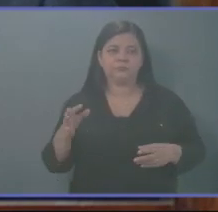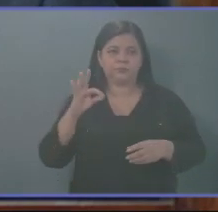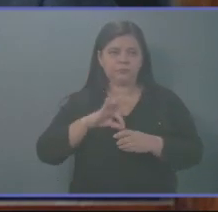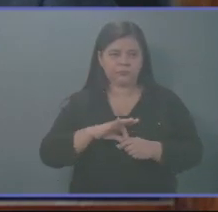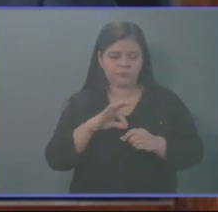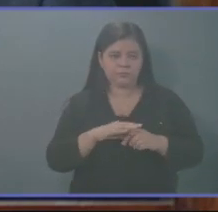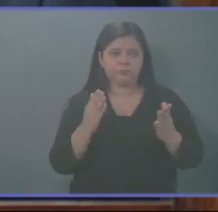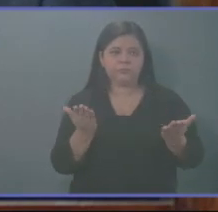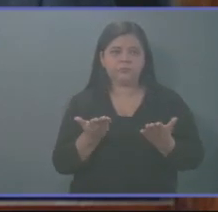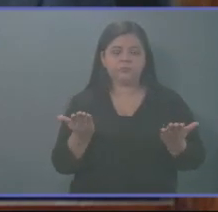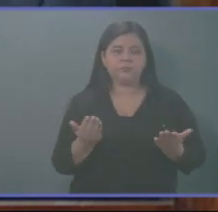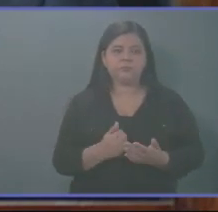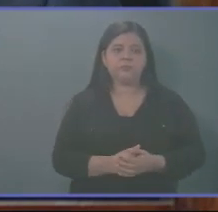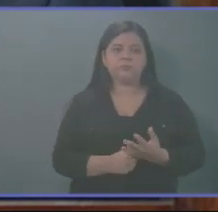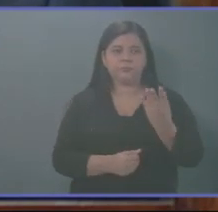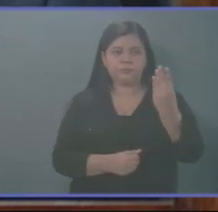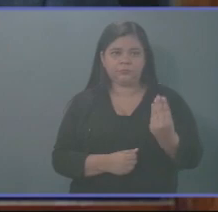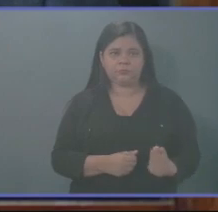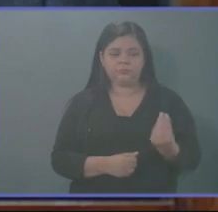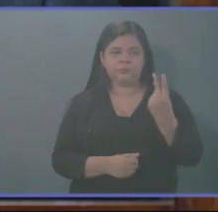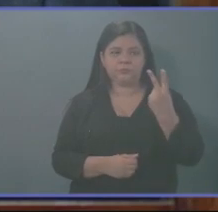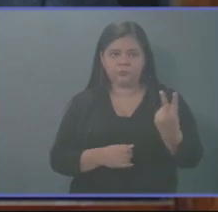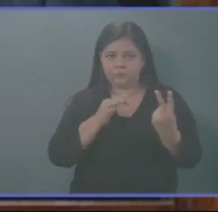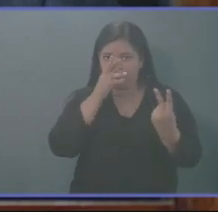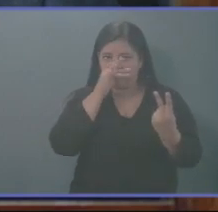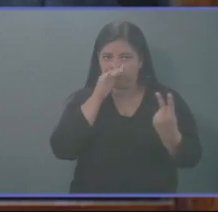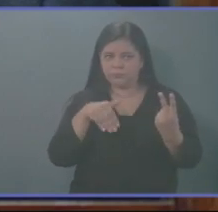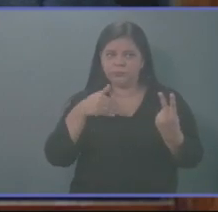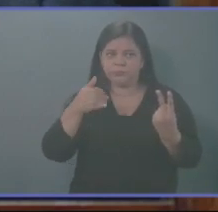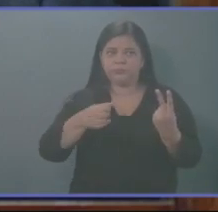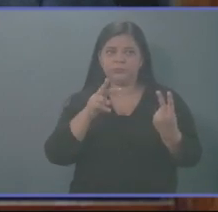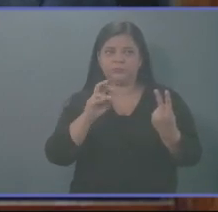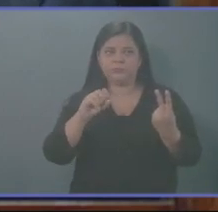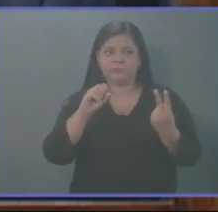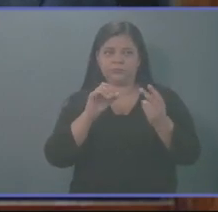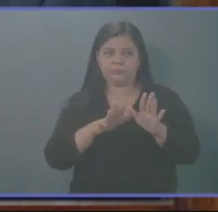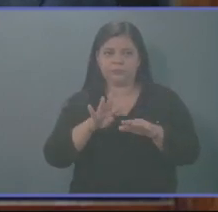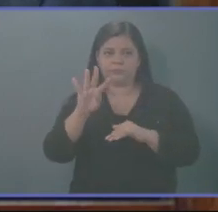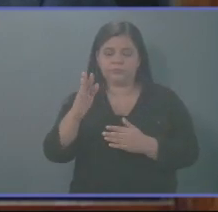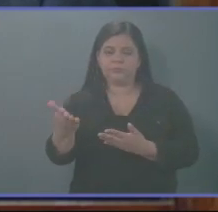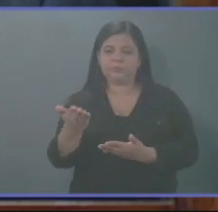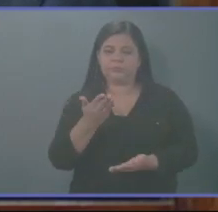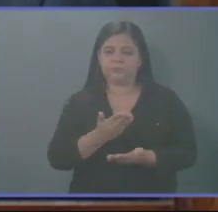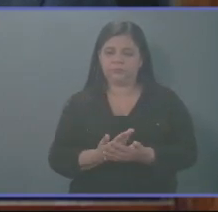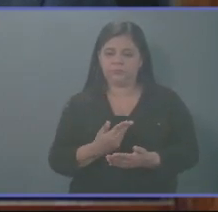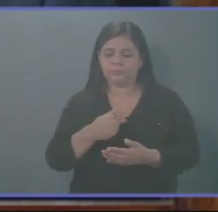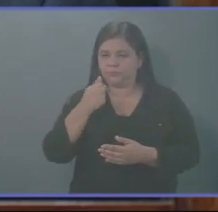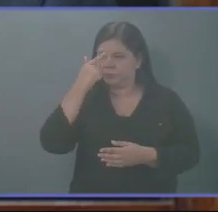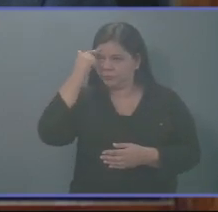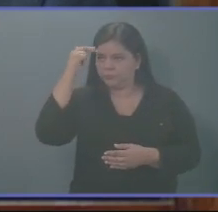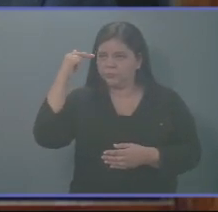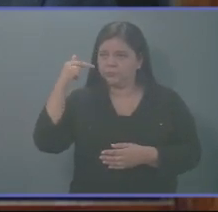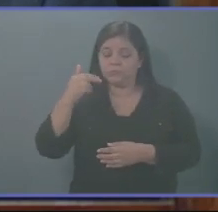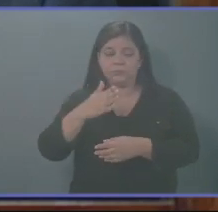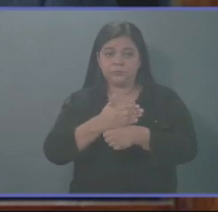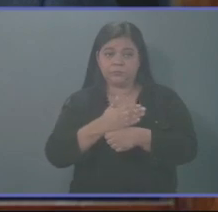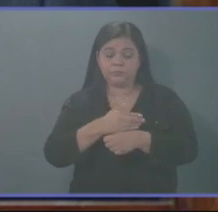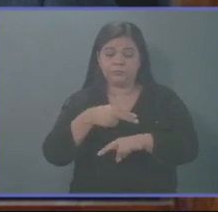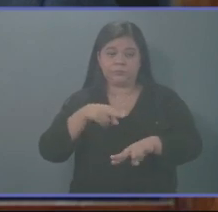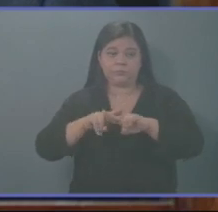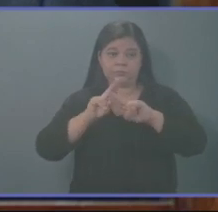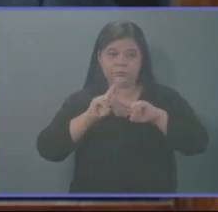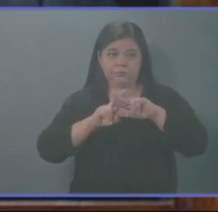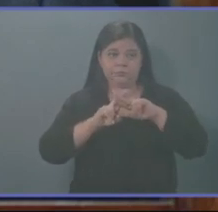realizarse el día 2 de febrero del año 2014, propuesto por el Partido Político Alianza Republicana Nacionalista